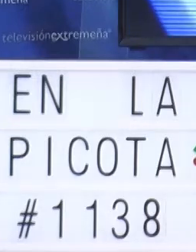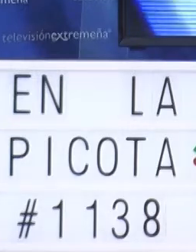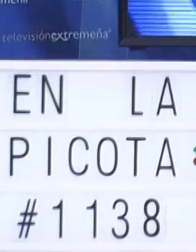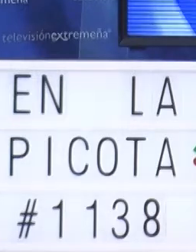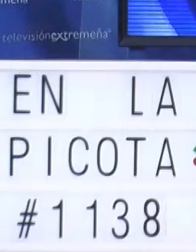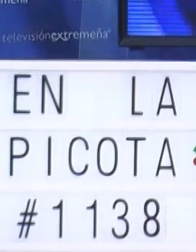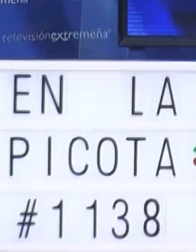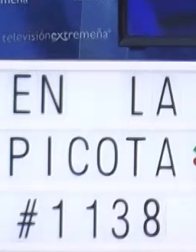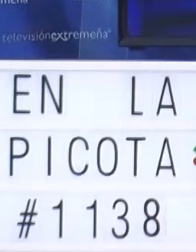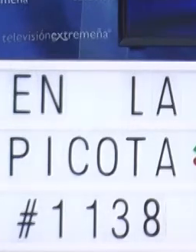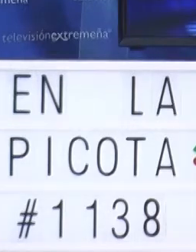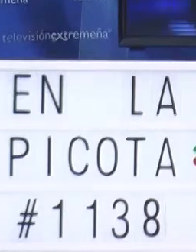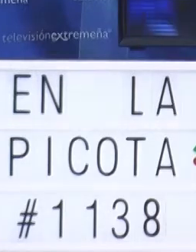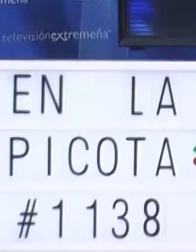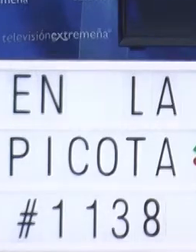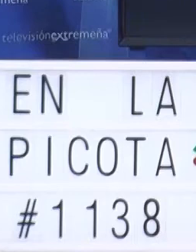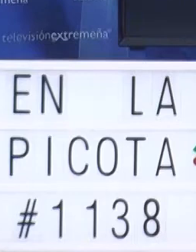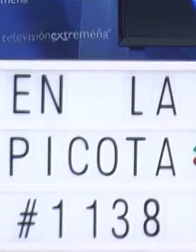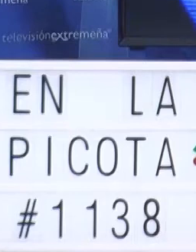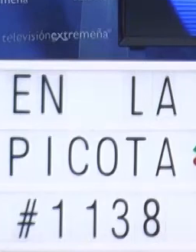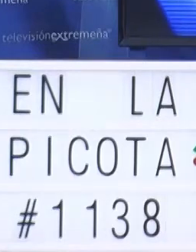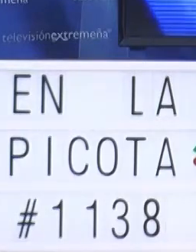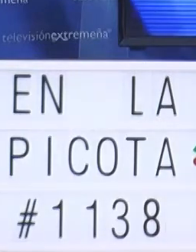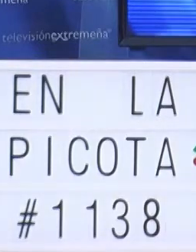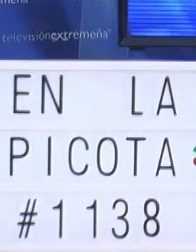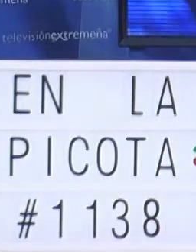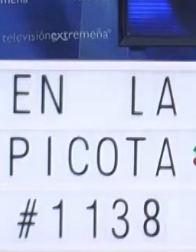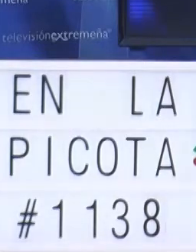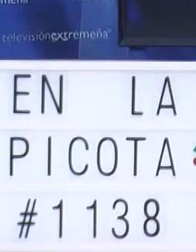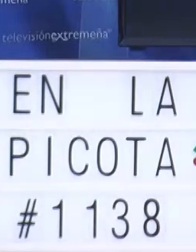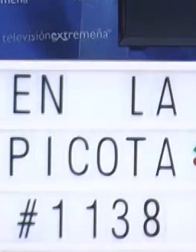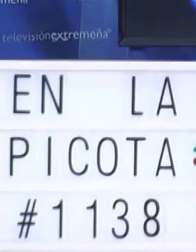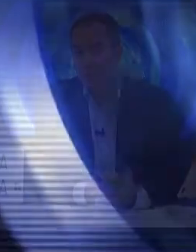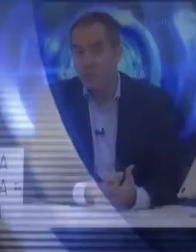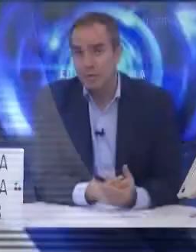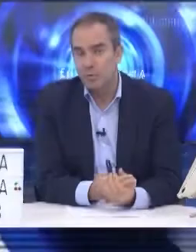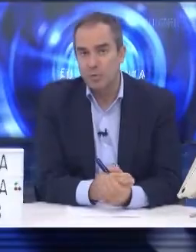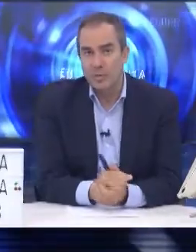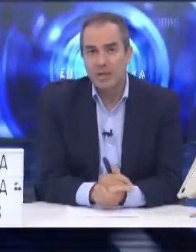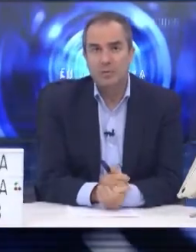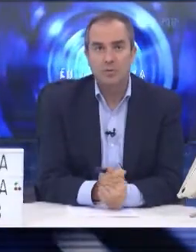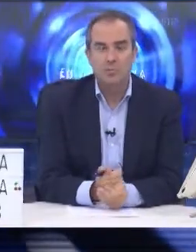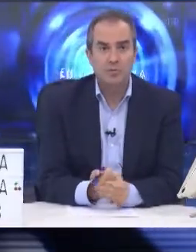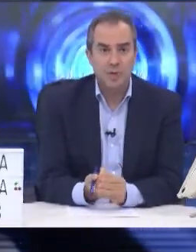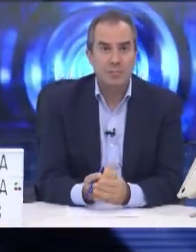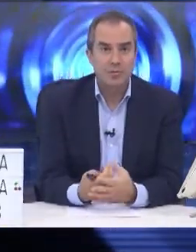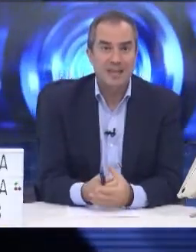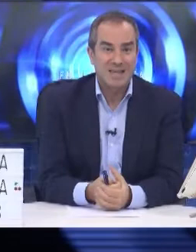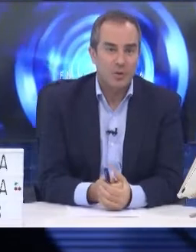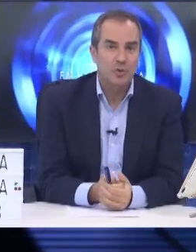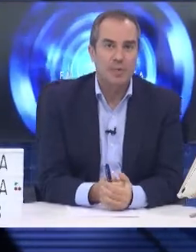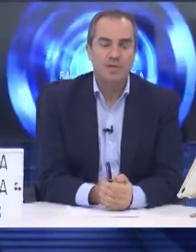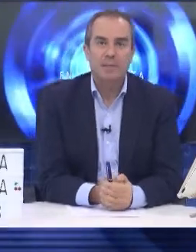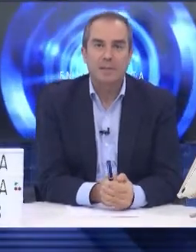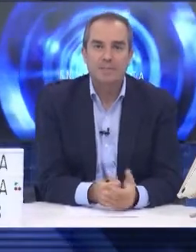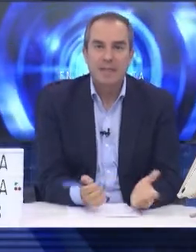la situación que también la pandemia está produciendo en algunos organismos públicos, como es el caso del Consorcio de la Ciudad Monumental. Hoy nos hemos